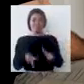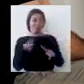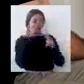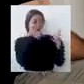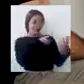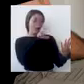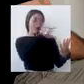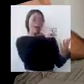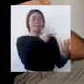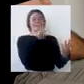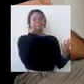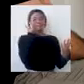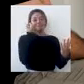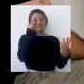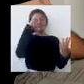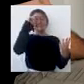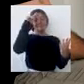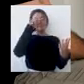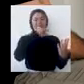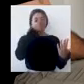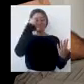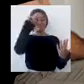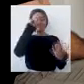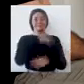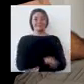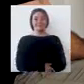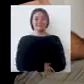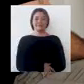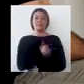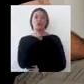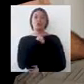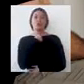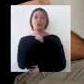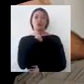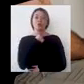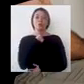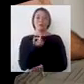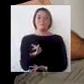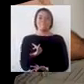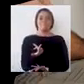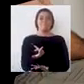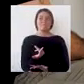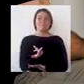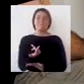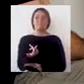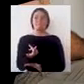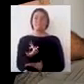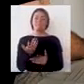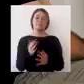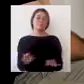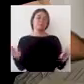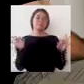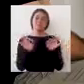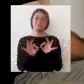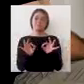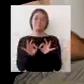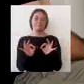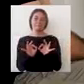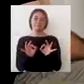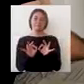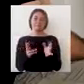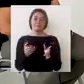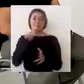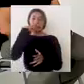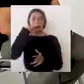leer imágenes. El cómic se vuelve entonces un ejercicio no solamente del niño que como no